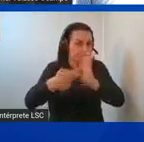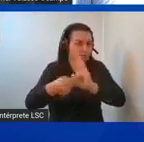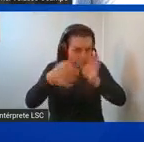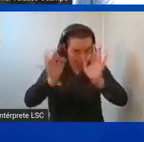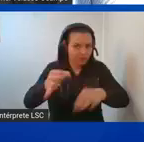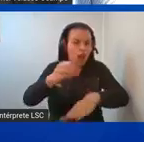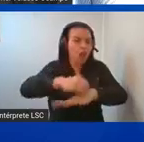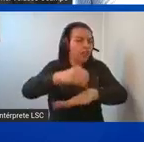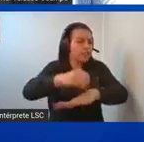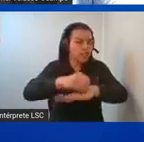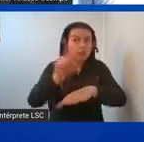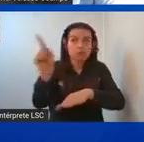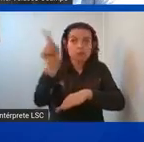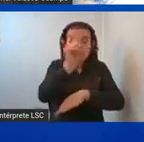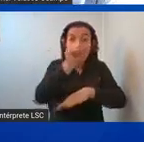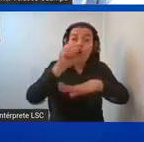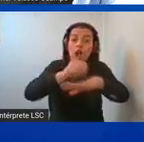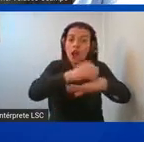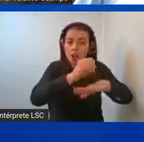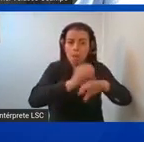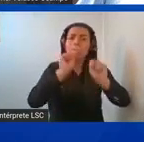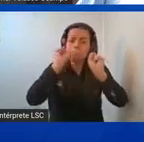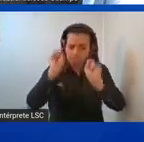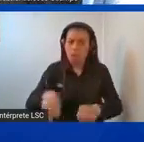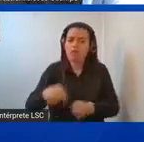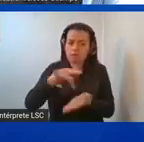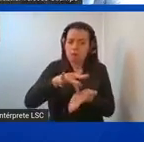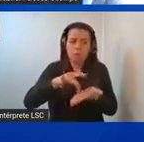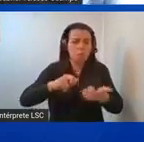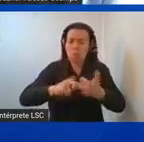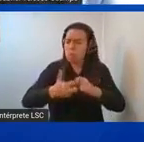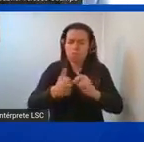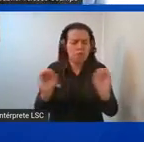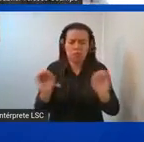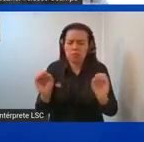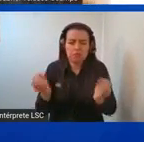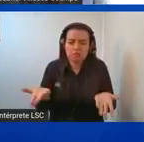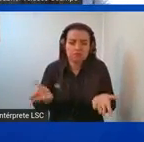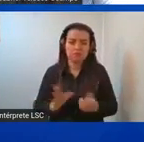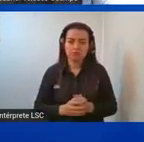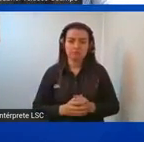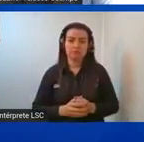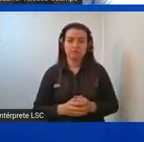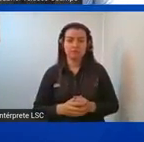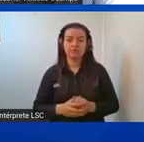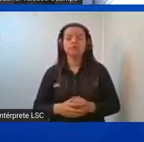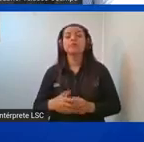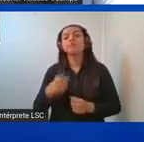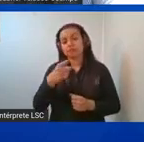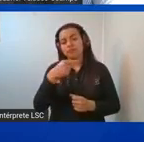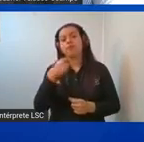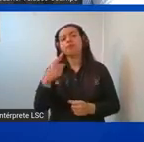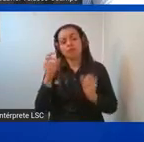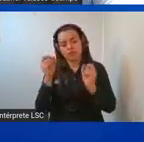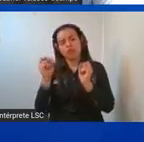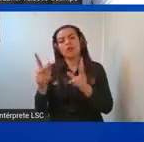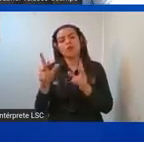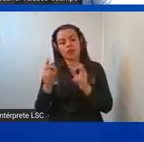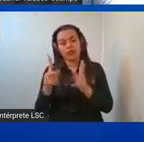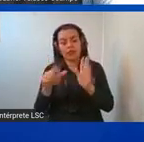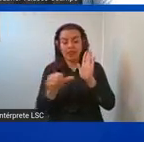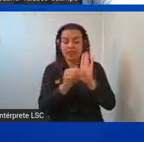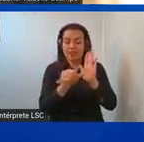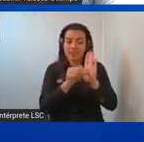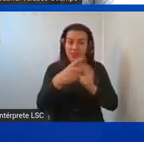representadas. Yo creería que no tienen problema y sí. estarían representadas. Sí. De acuerdo, en el artículo 3, que es donde se definen